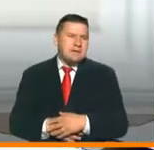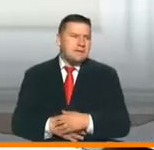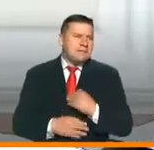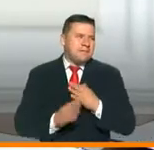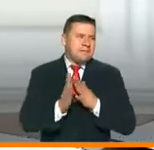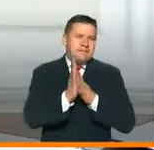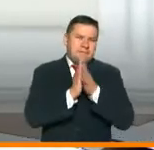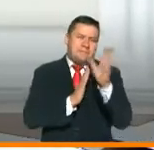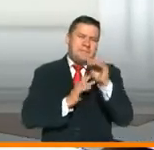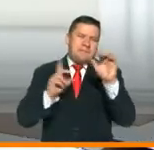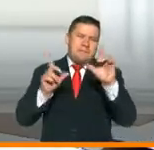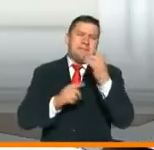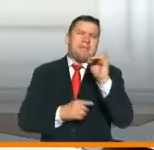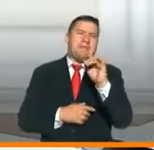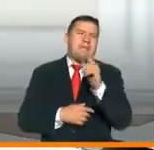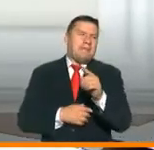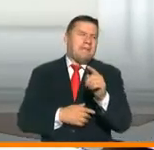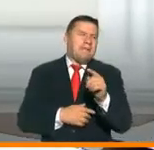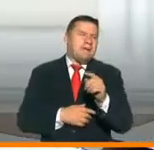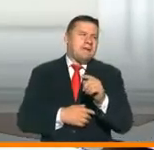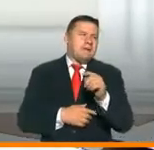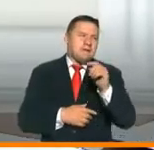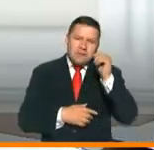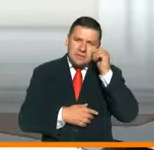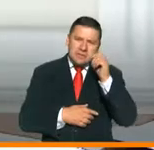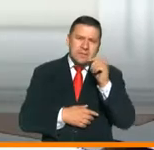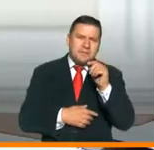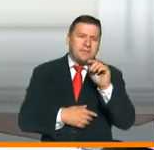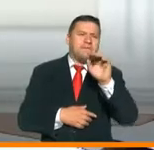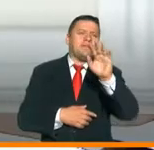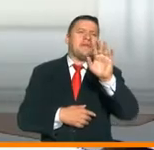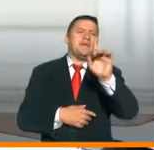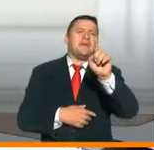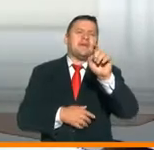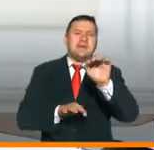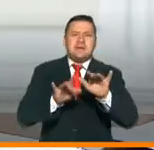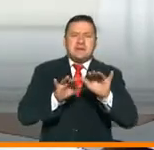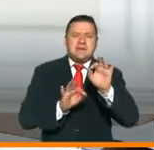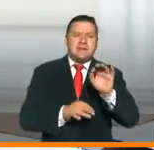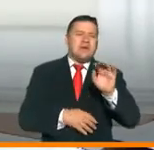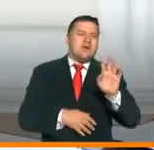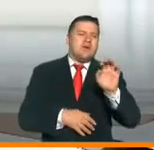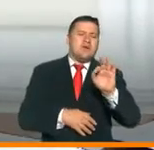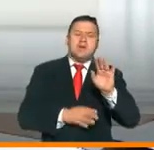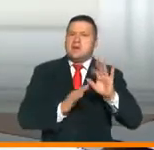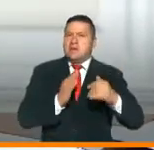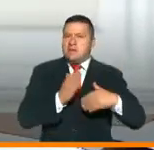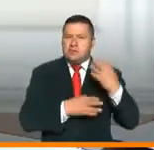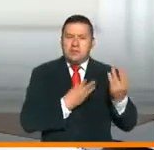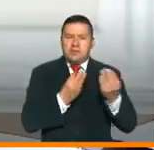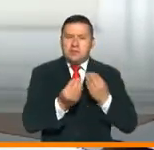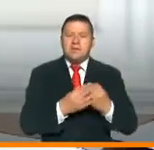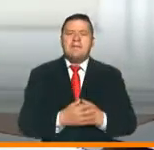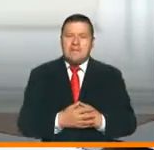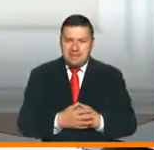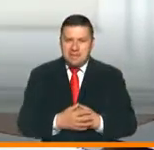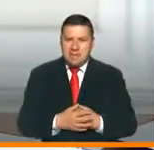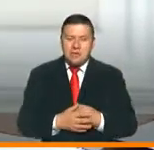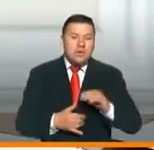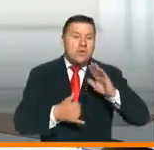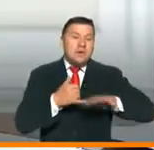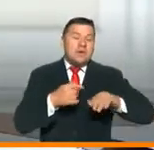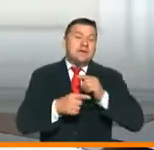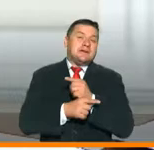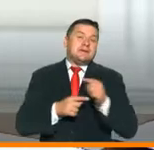para dejarle a los televidentes. Ya tenemos, recordarles, de las 96 secretarías, 93 ya iniciaron alternancia. Esta